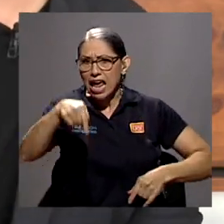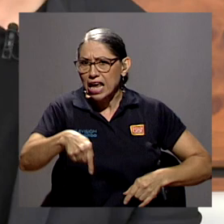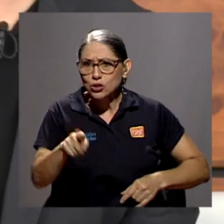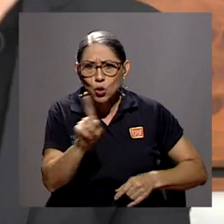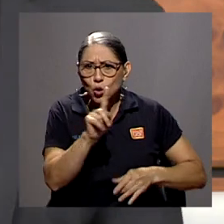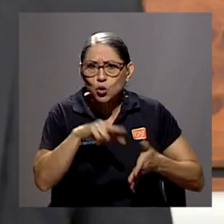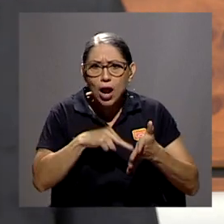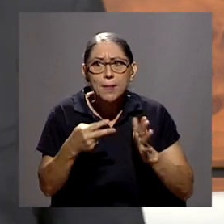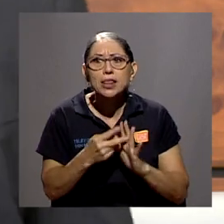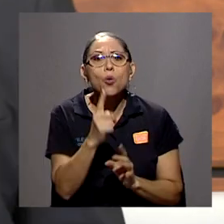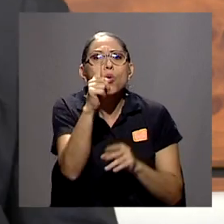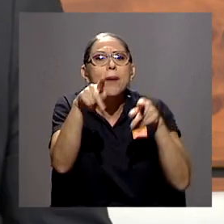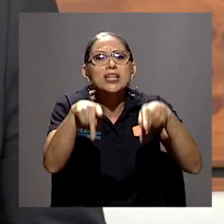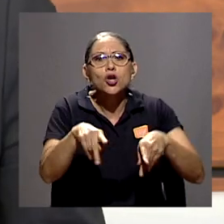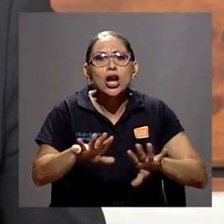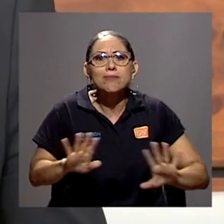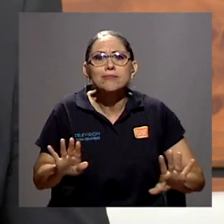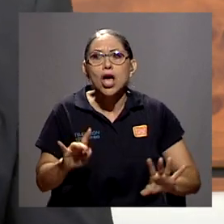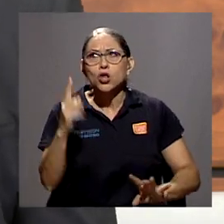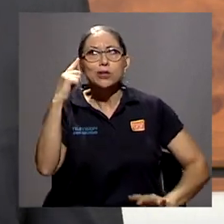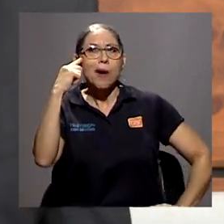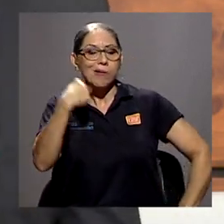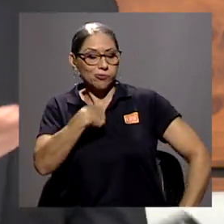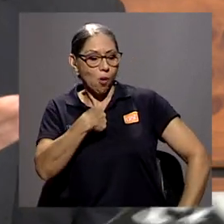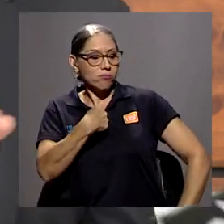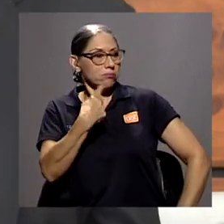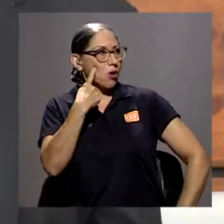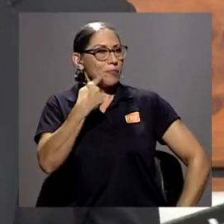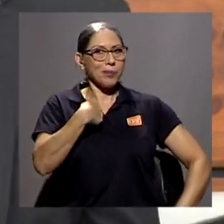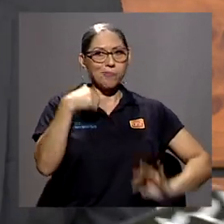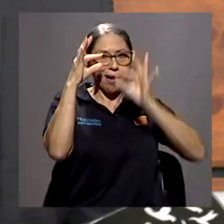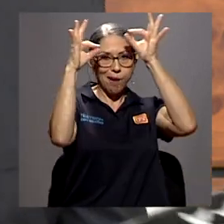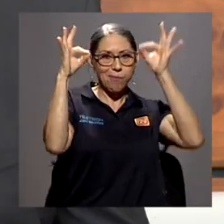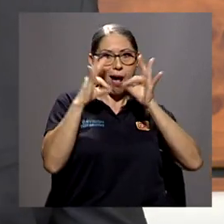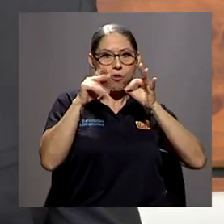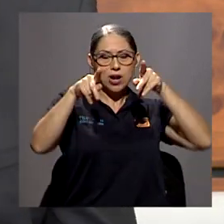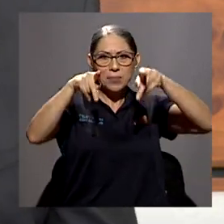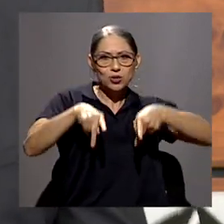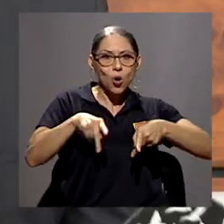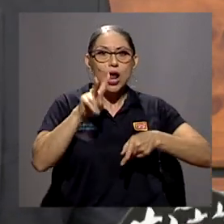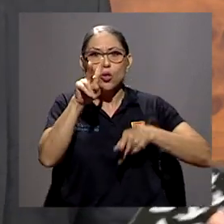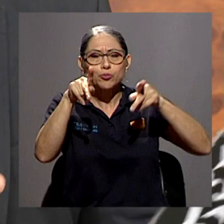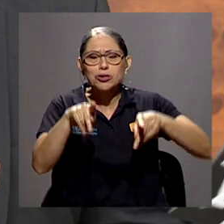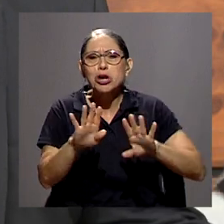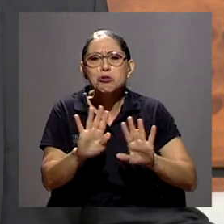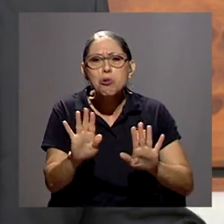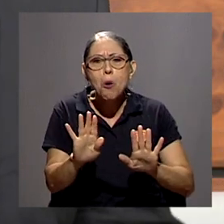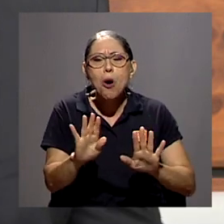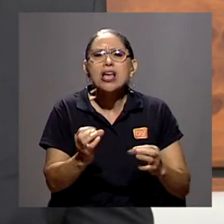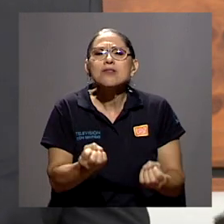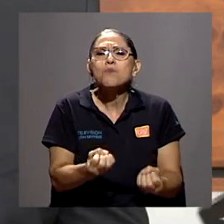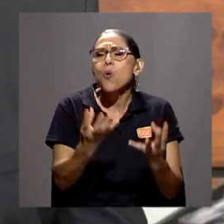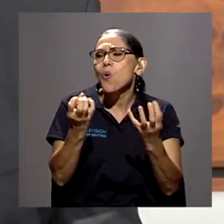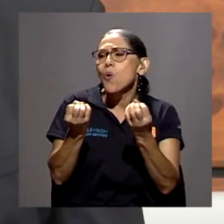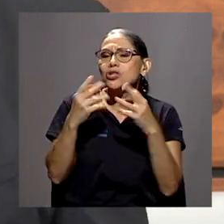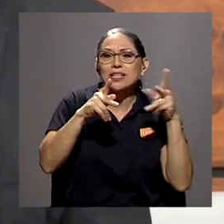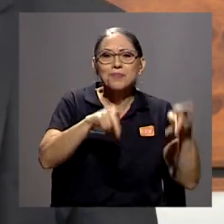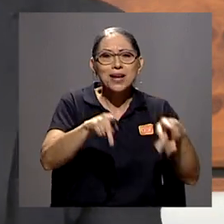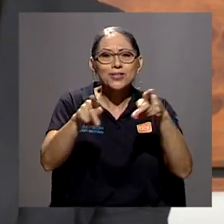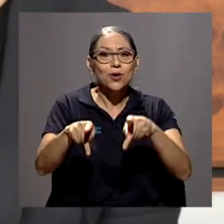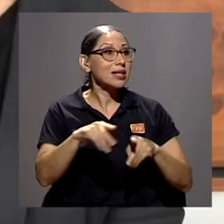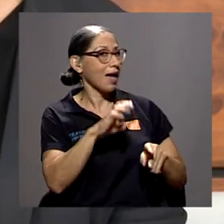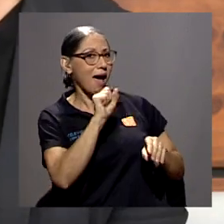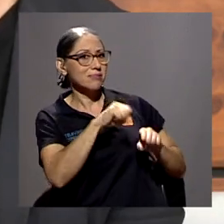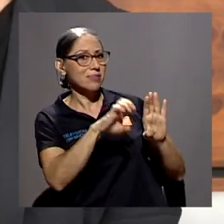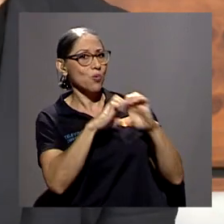en una persona no es una cosa céntrica no se trata de un personaje de dos personajes se trata de muchas personas en el cuerpo